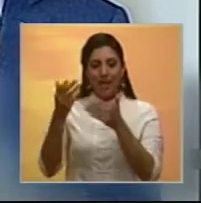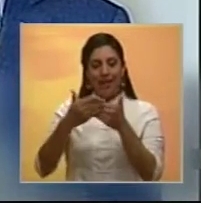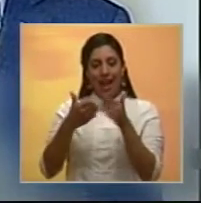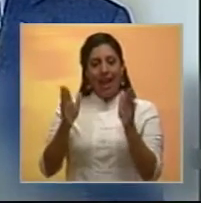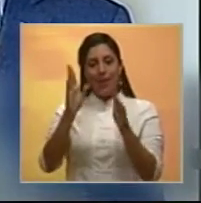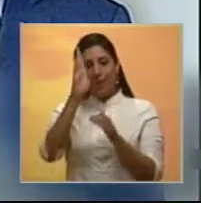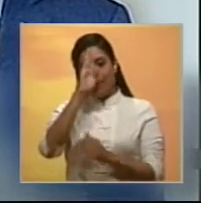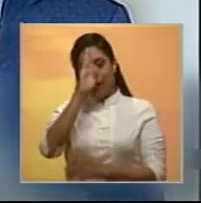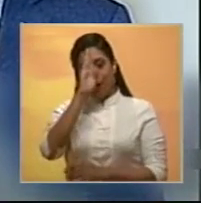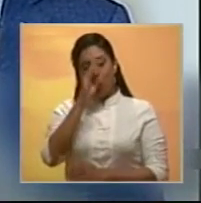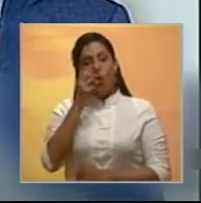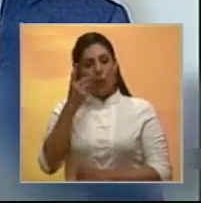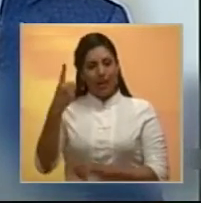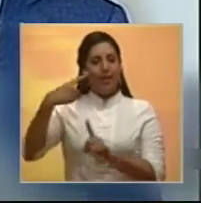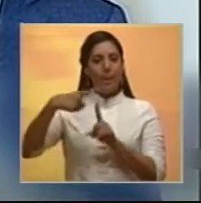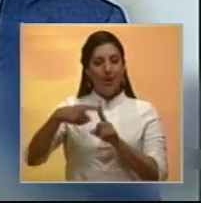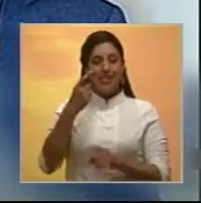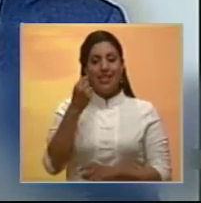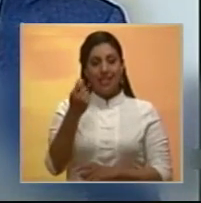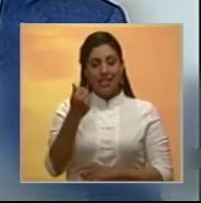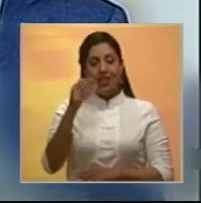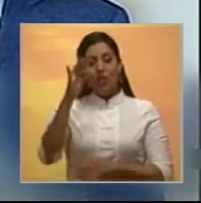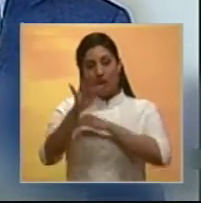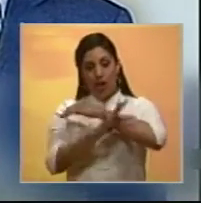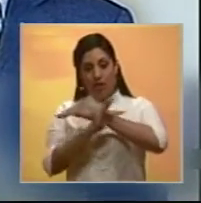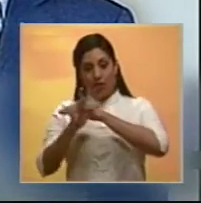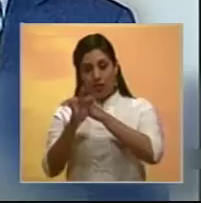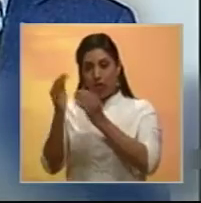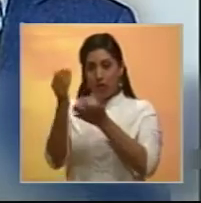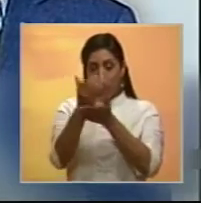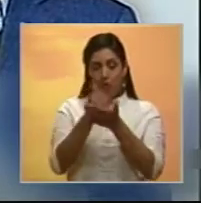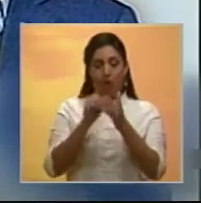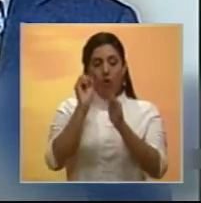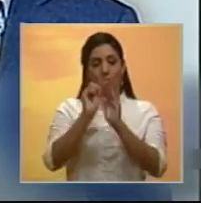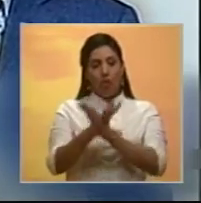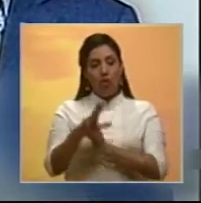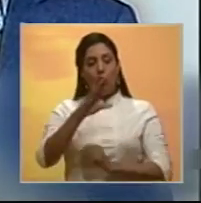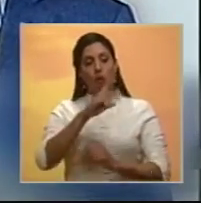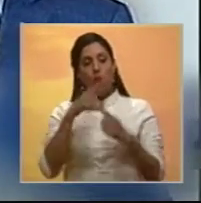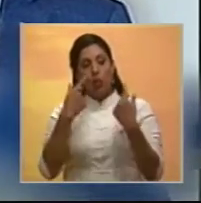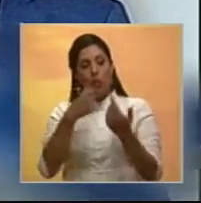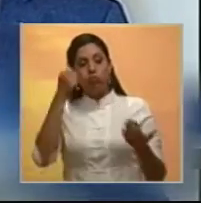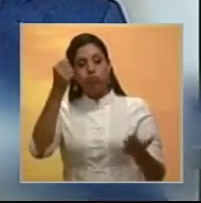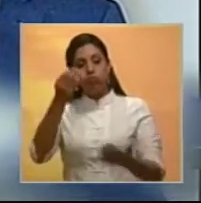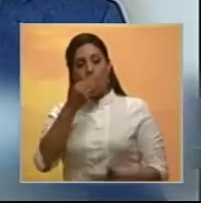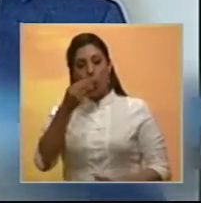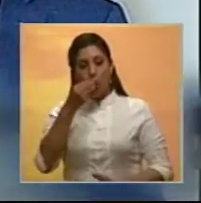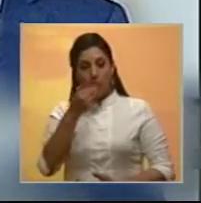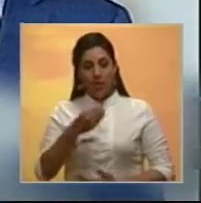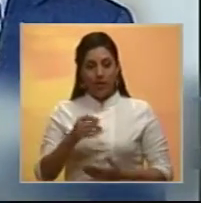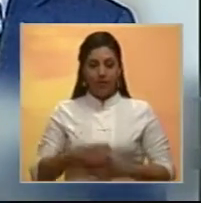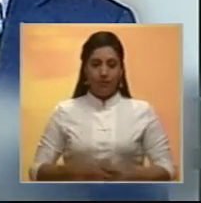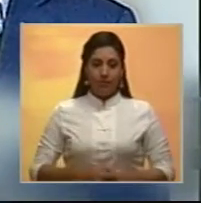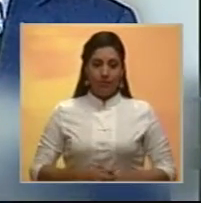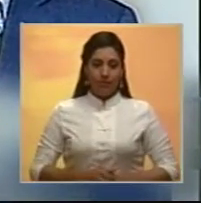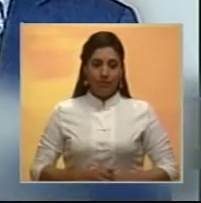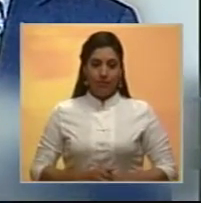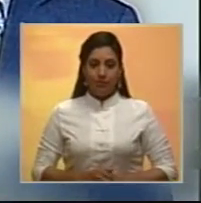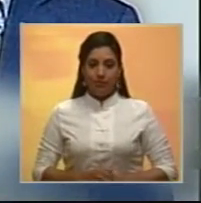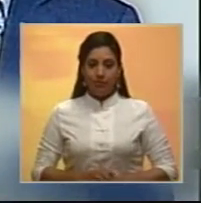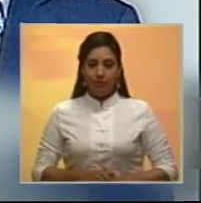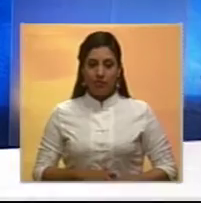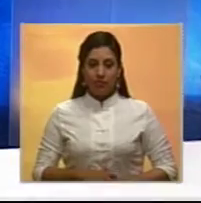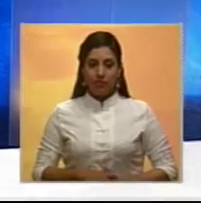de cuentas. Indicó además que el dinero incautado en la frontera será destinado al fondo de los comités locales de abastecimiento y producción.